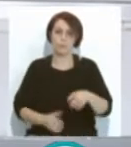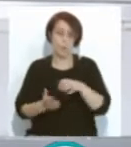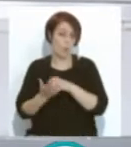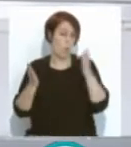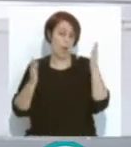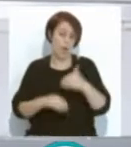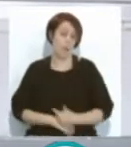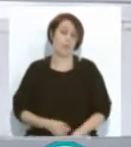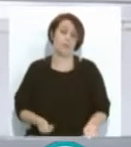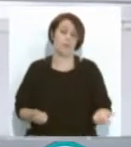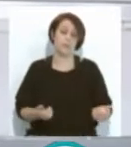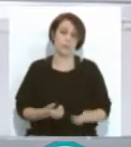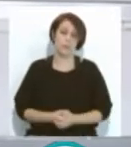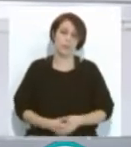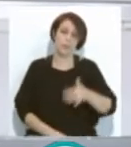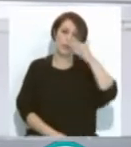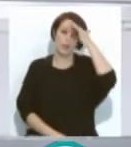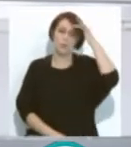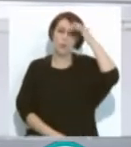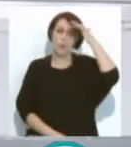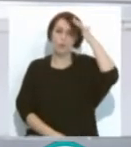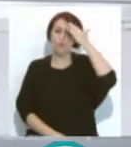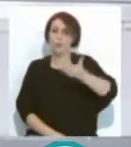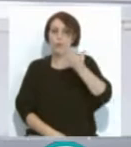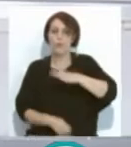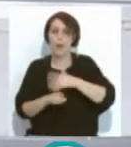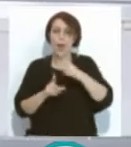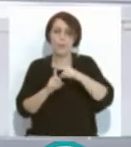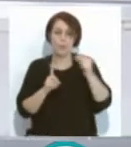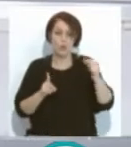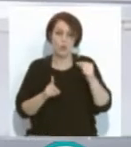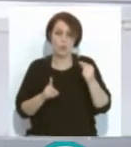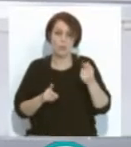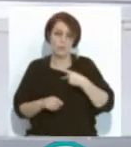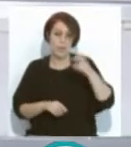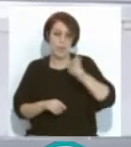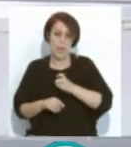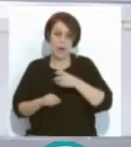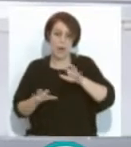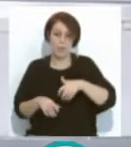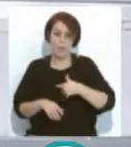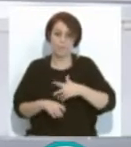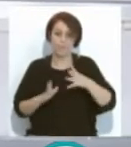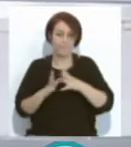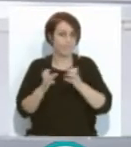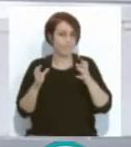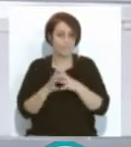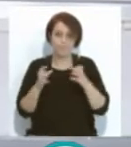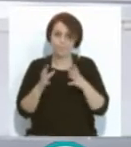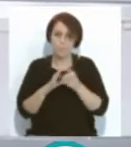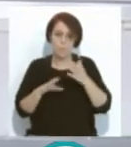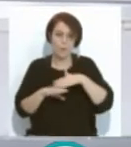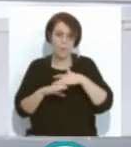Indiscutiblemente una ilusión importante para el Pacha Espino, que vino al Cádiz con la ilusión de hacer